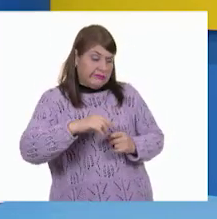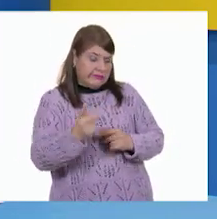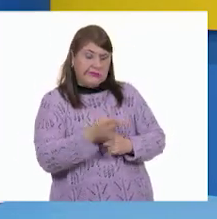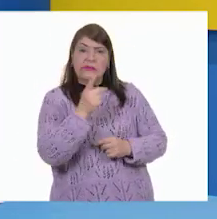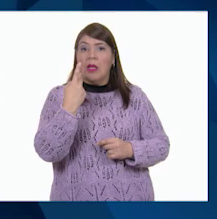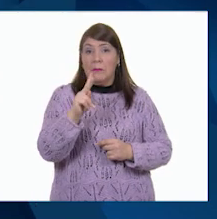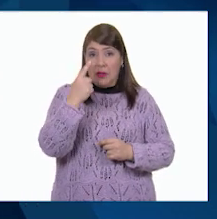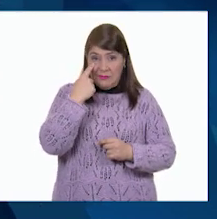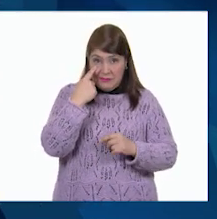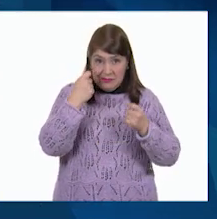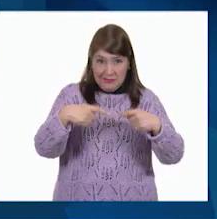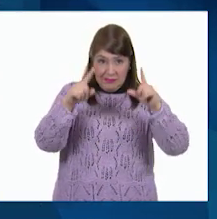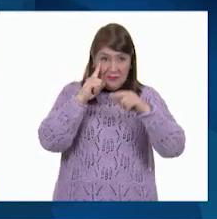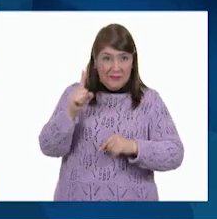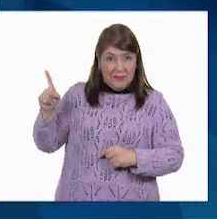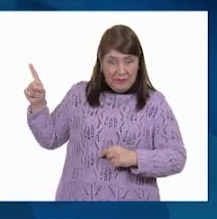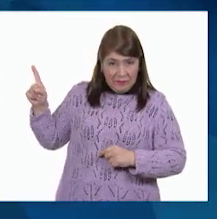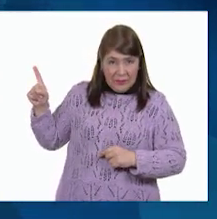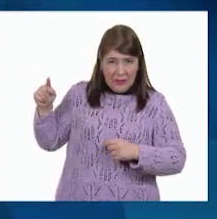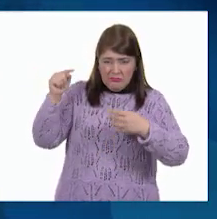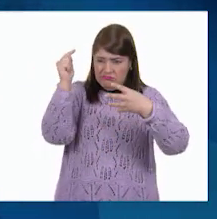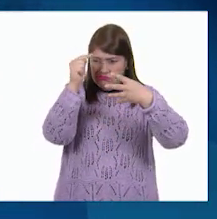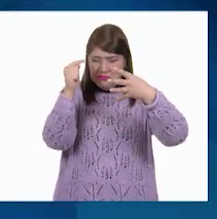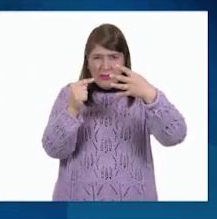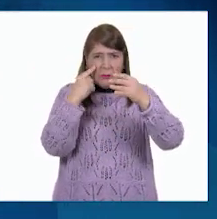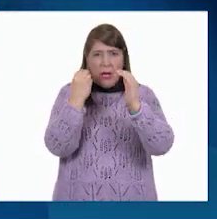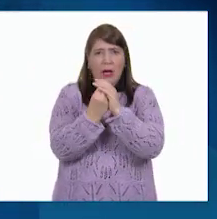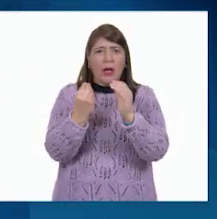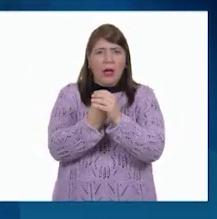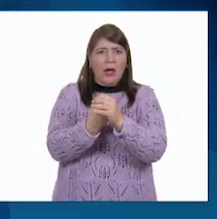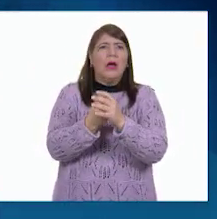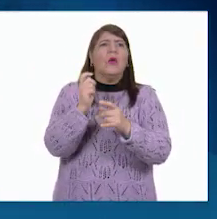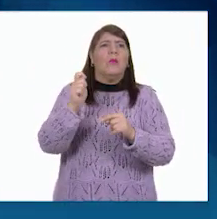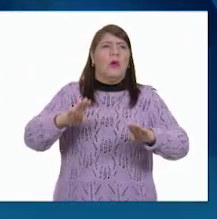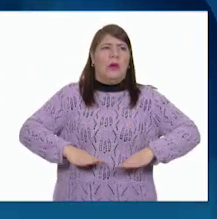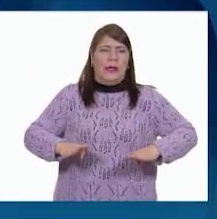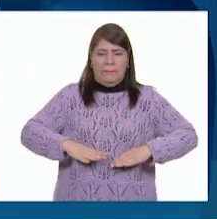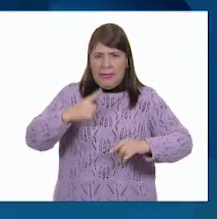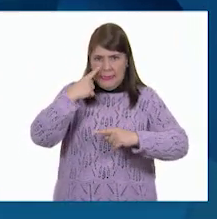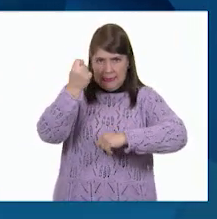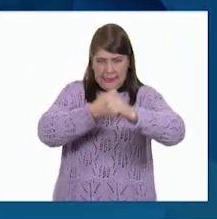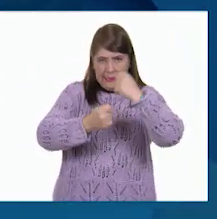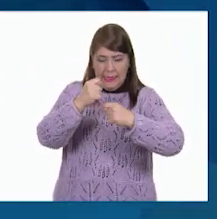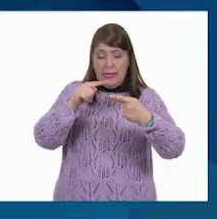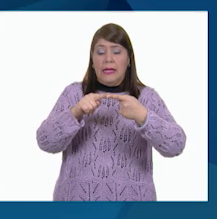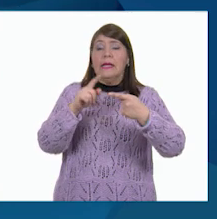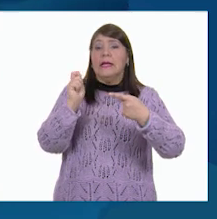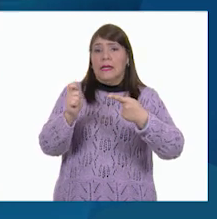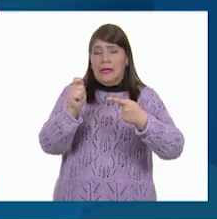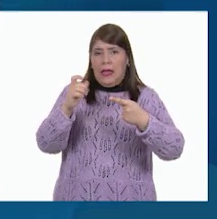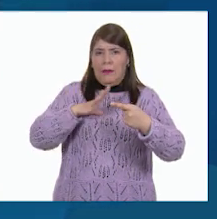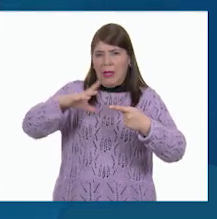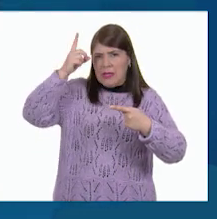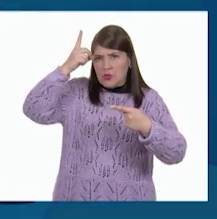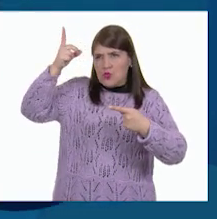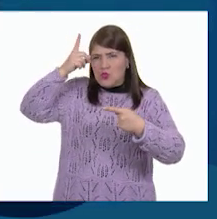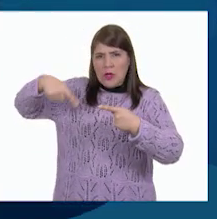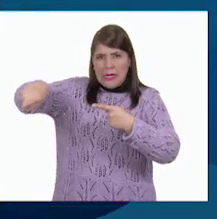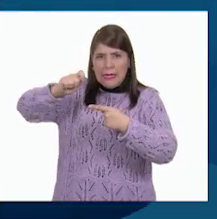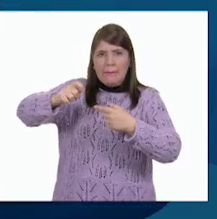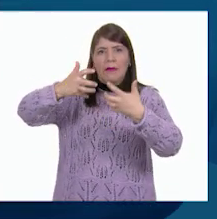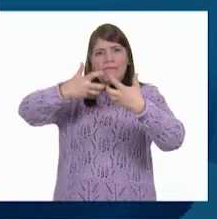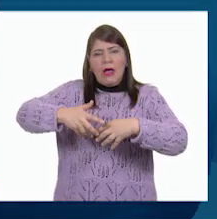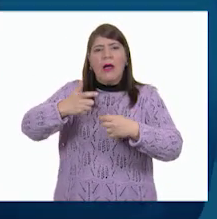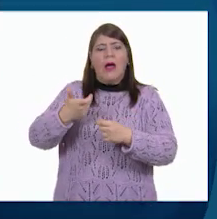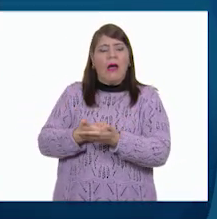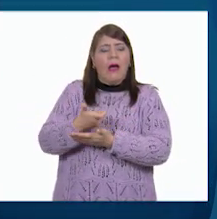Veamos en la pantalla las características principales de estas tiendas. La primera era que los hacendados y dueños de las fábricas podían